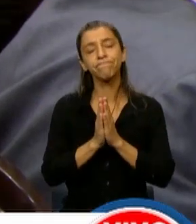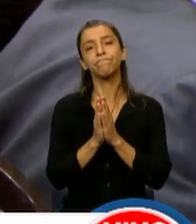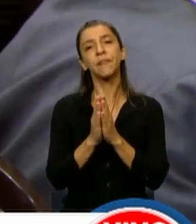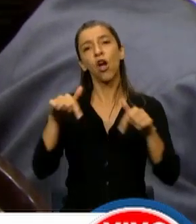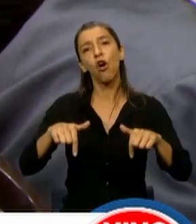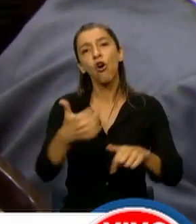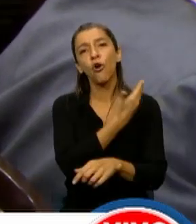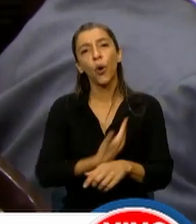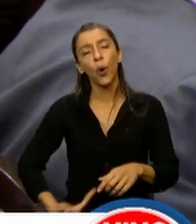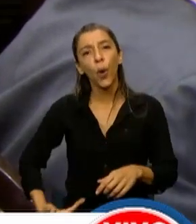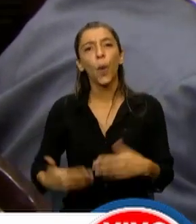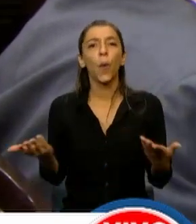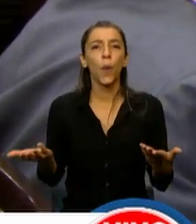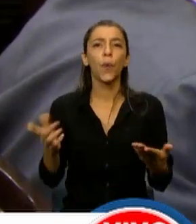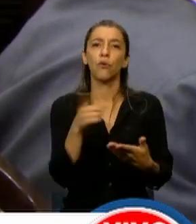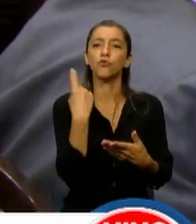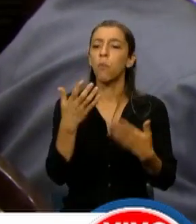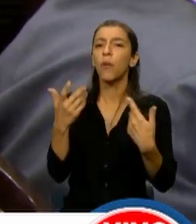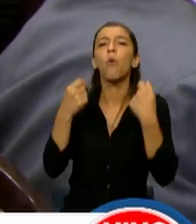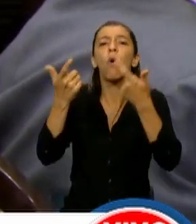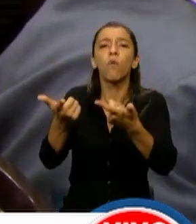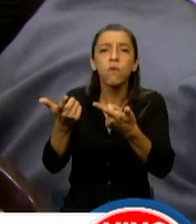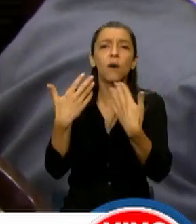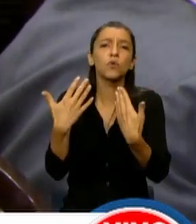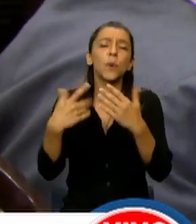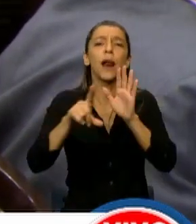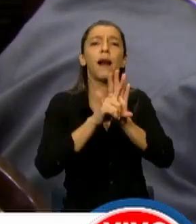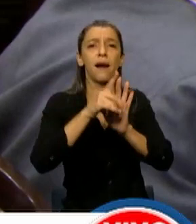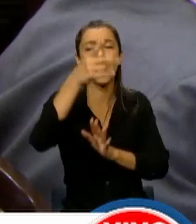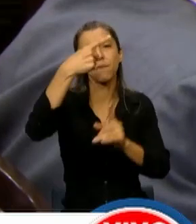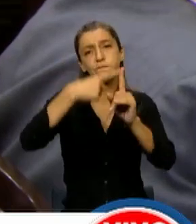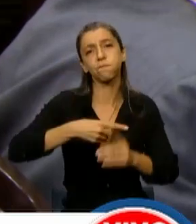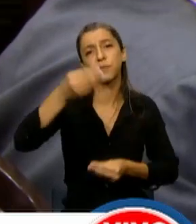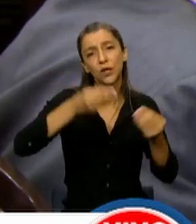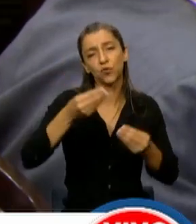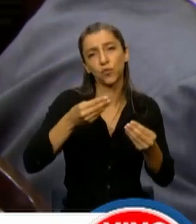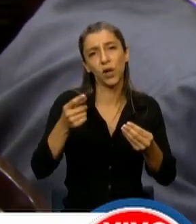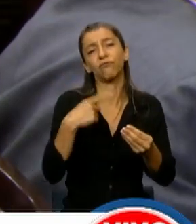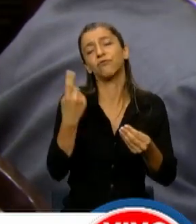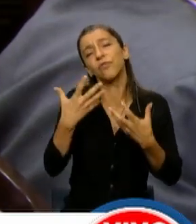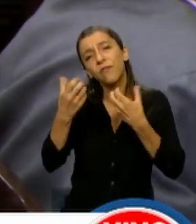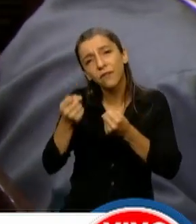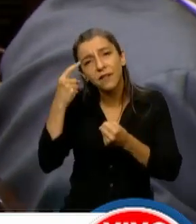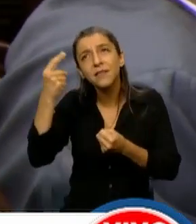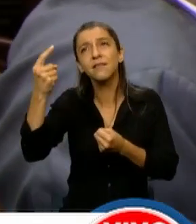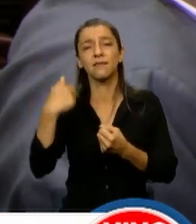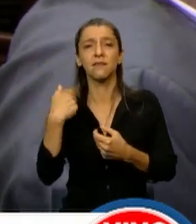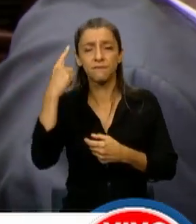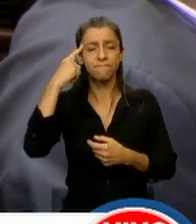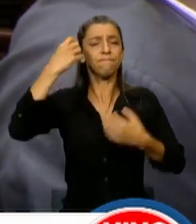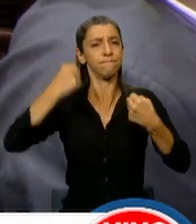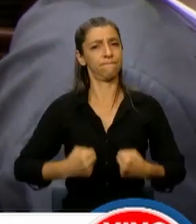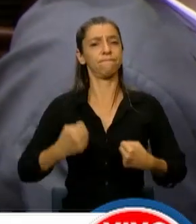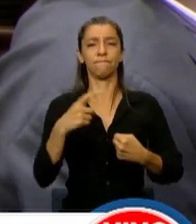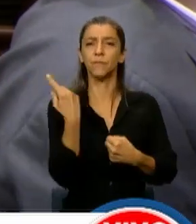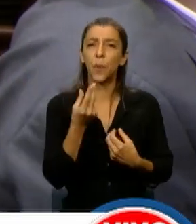posibilidad a este gobierno de tener su ley de presupuesto. Nosotros defendemos nuestras ideas con convicciones,